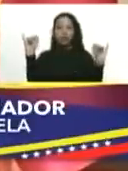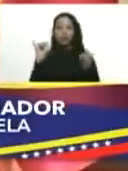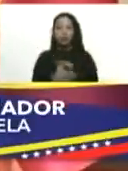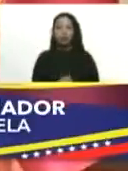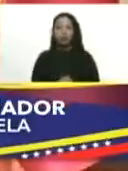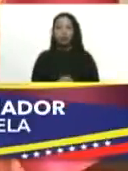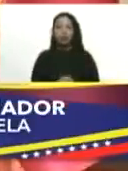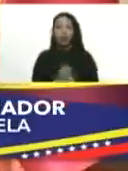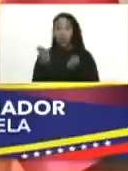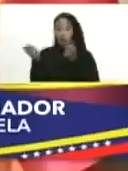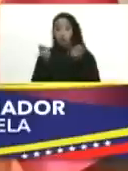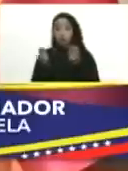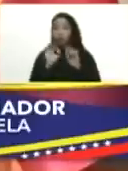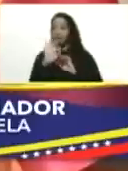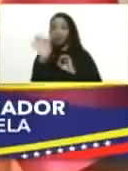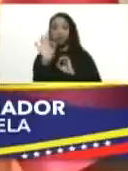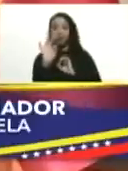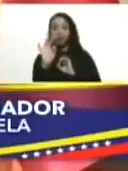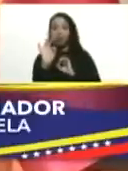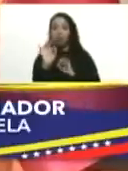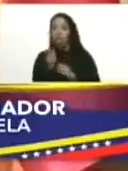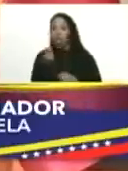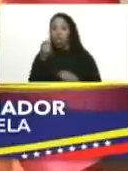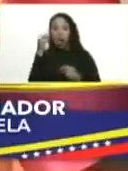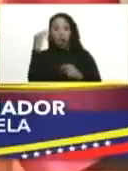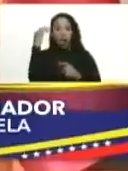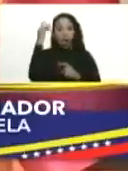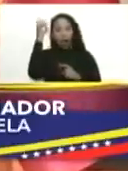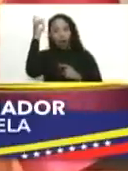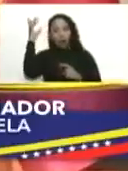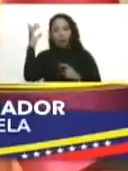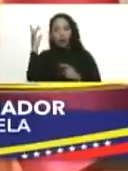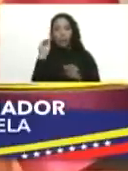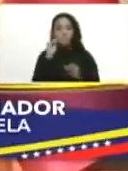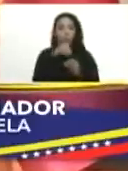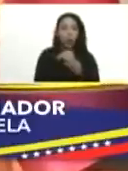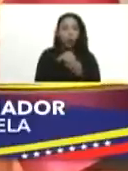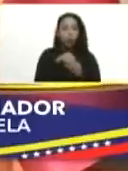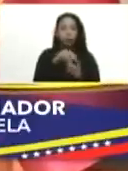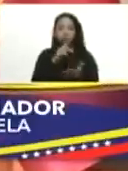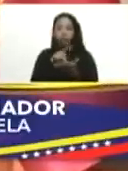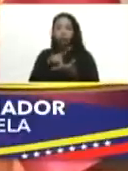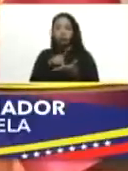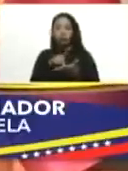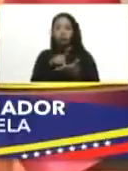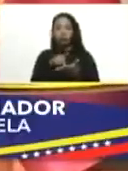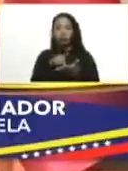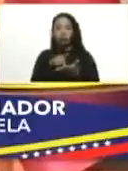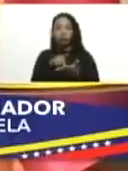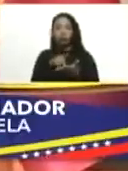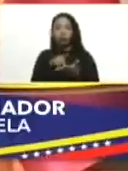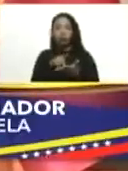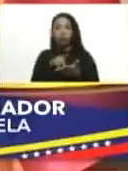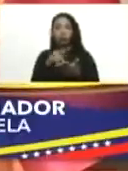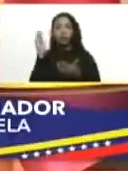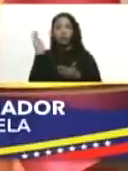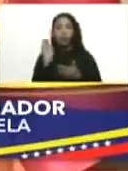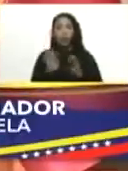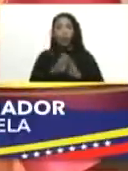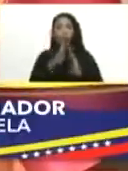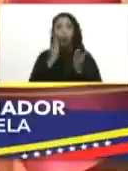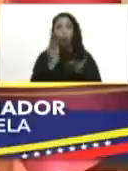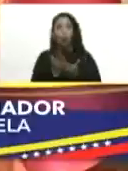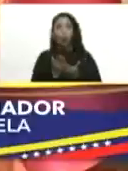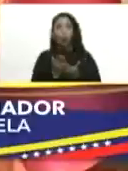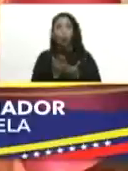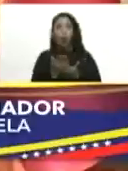Ni hegemonismo, ni chantaje, ni intervencionismo. Los tiempos que le vienen al mundo,